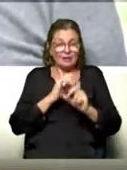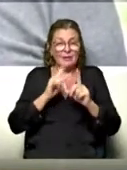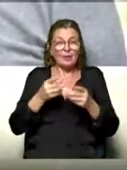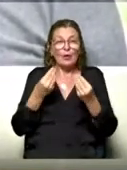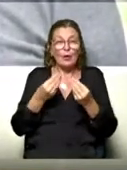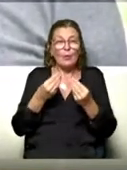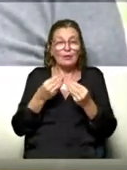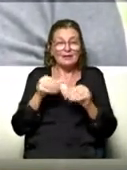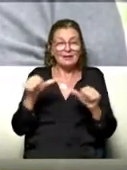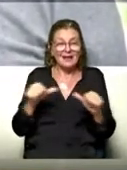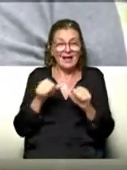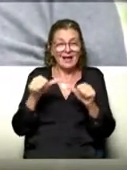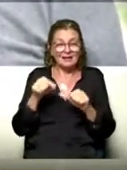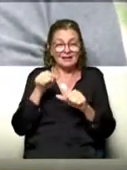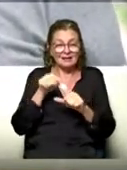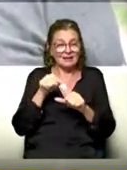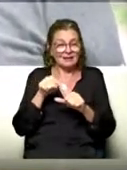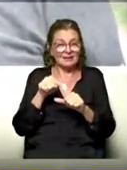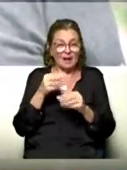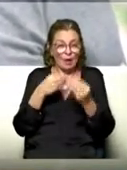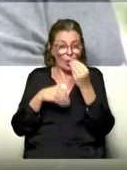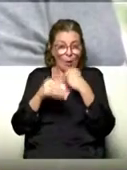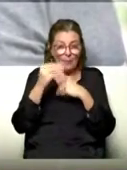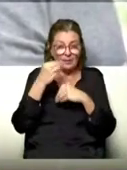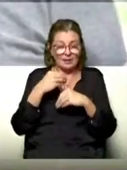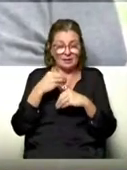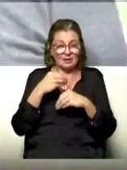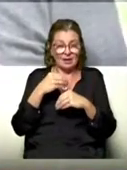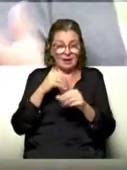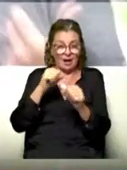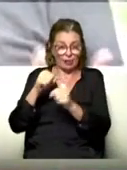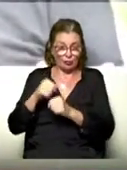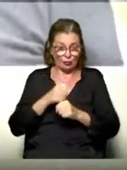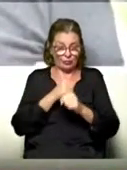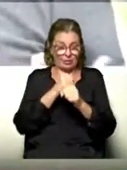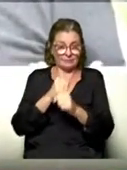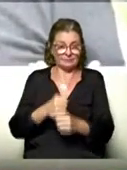cubre esa alimentación por parte de las ollas.